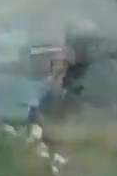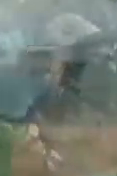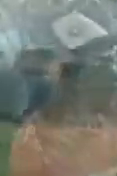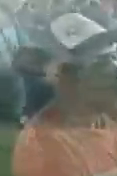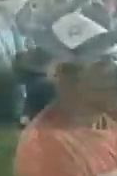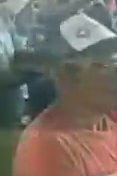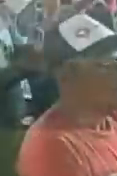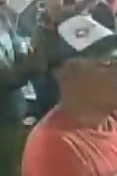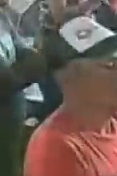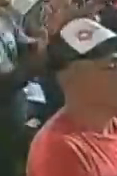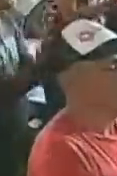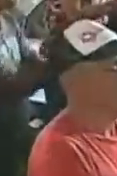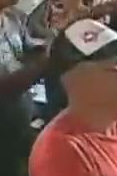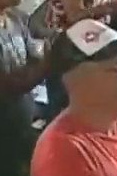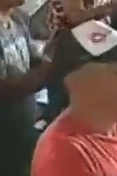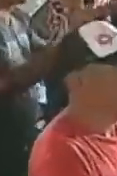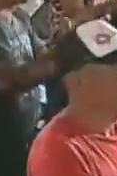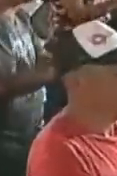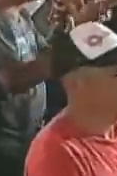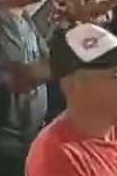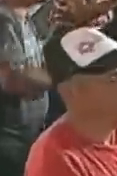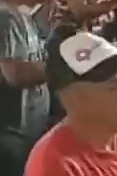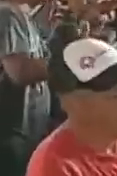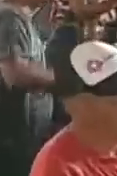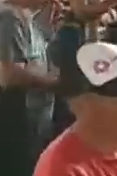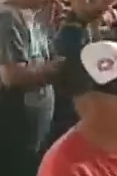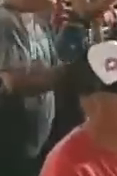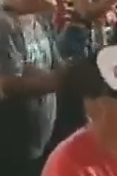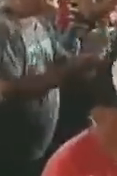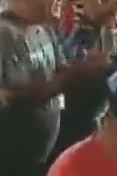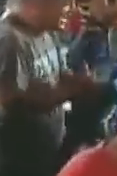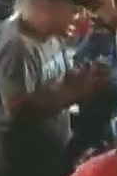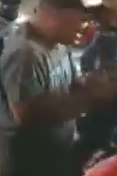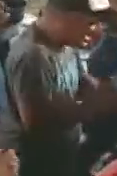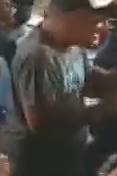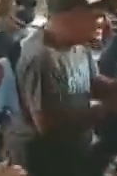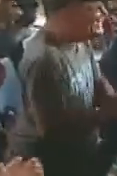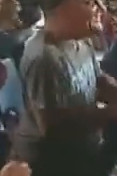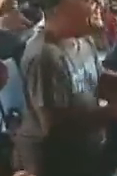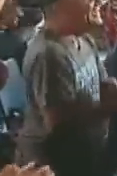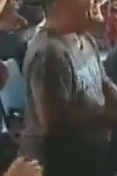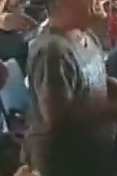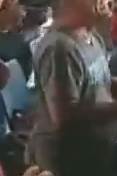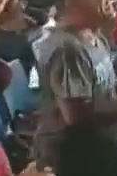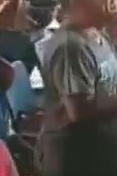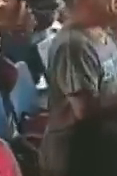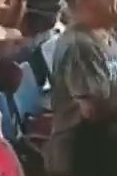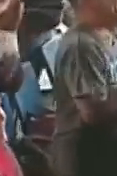Oye, presidente, a bailar.